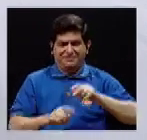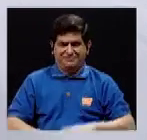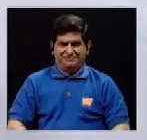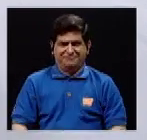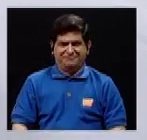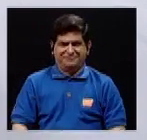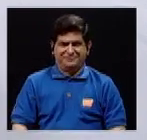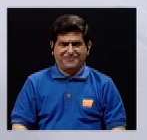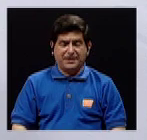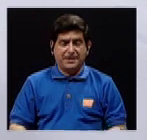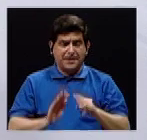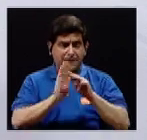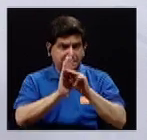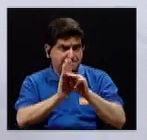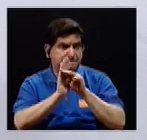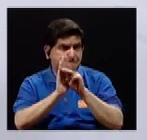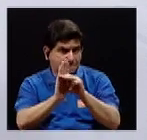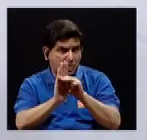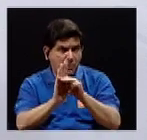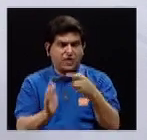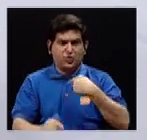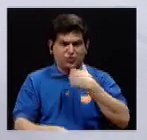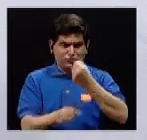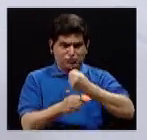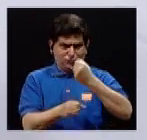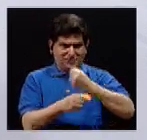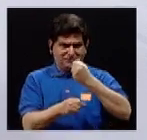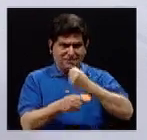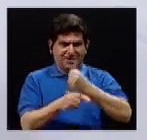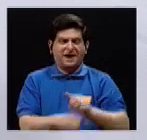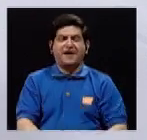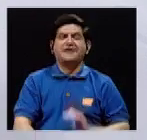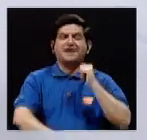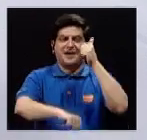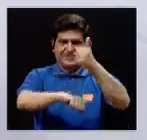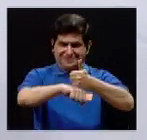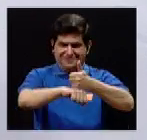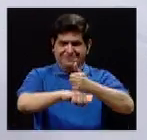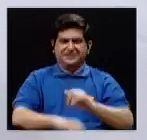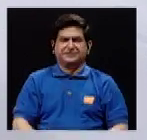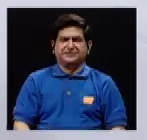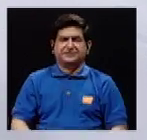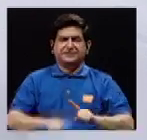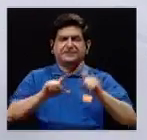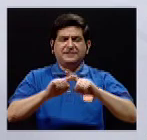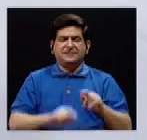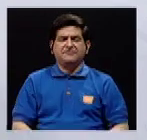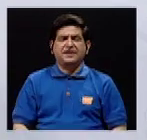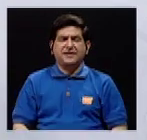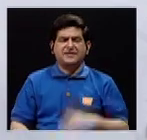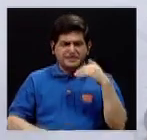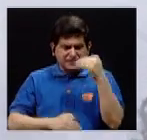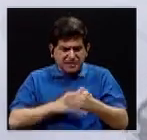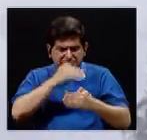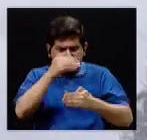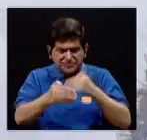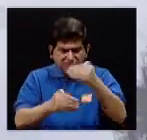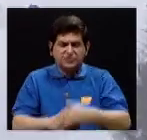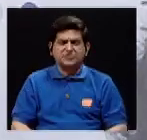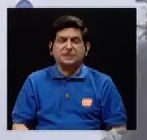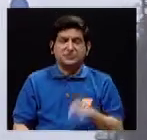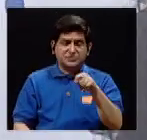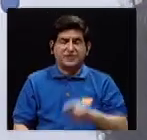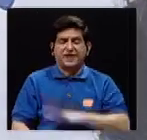activa Entonces el modelo que en el que yo he trabajado plantea una serie de pautas para desarrollar la